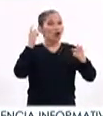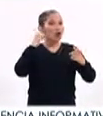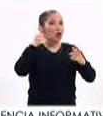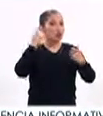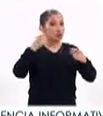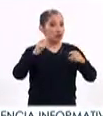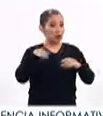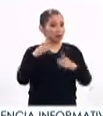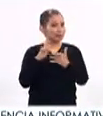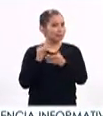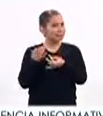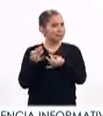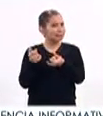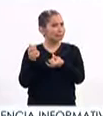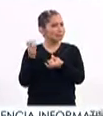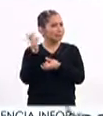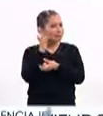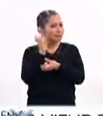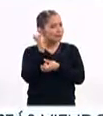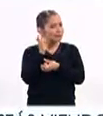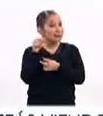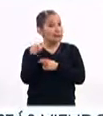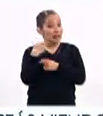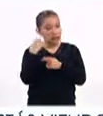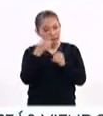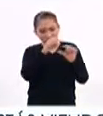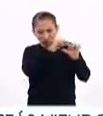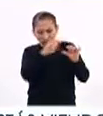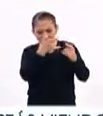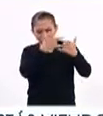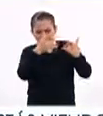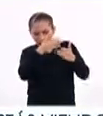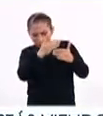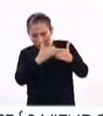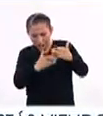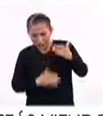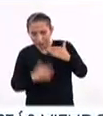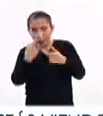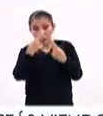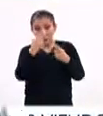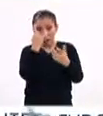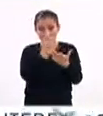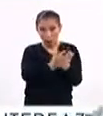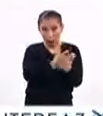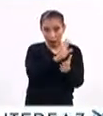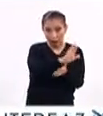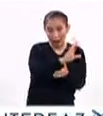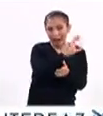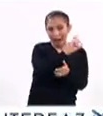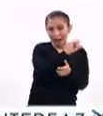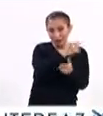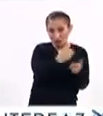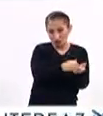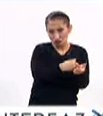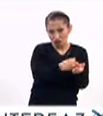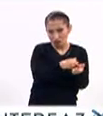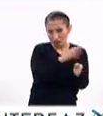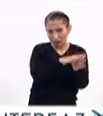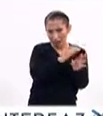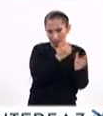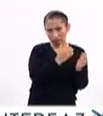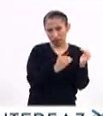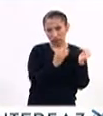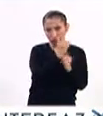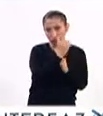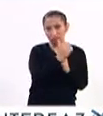musical que tenía Borges justamente. Y es un recorrido que no solamente se queda en la música, digamos, clásica, oculta, que es la más